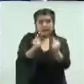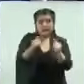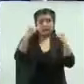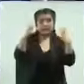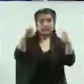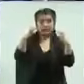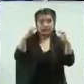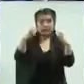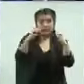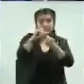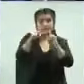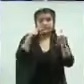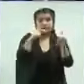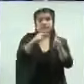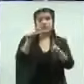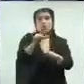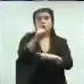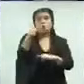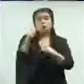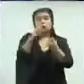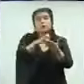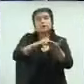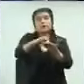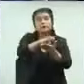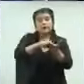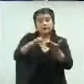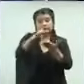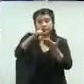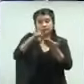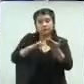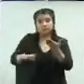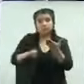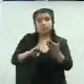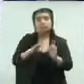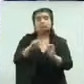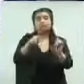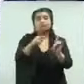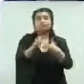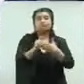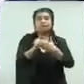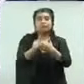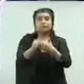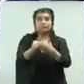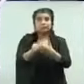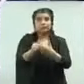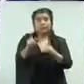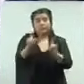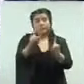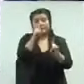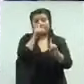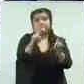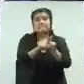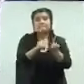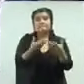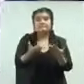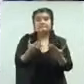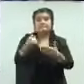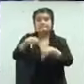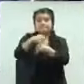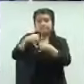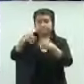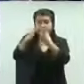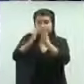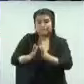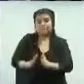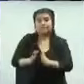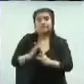particular. Y el segundo elemento que creo que debe servirnos como guía es el hecho de que el Cuerpo de Ingenieros ya pasó